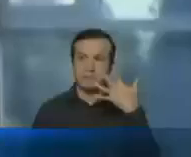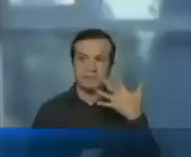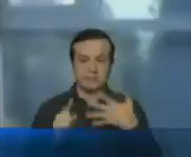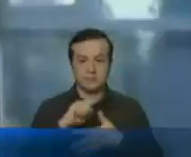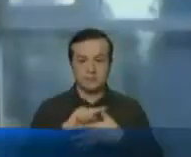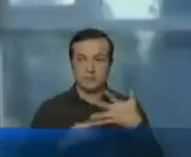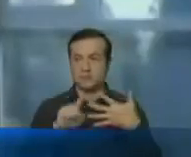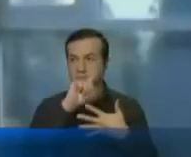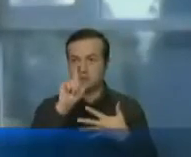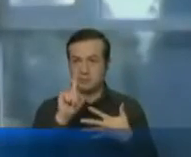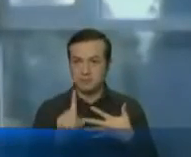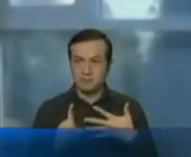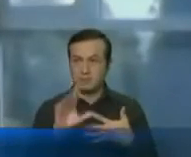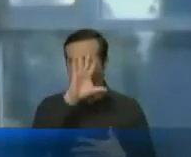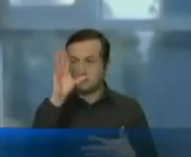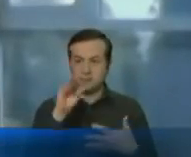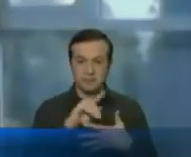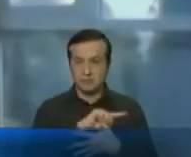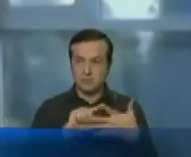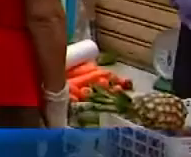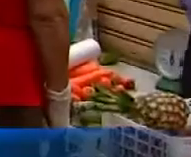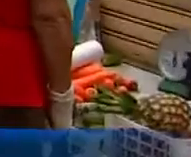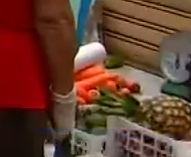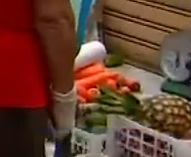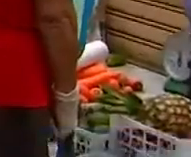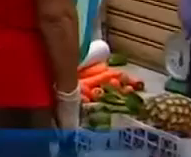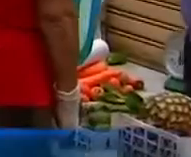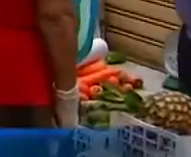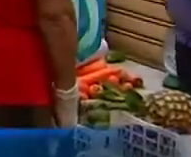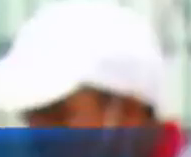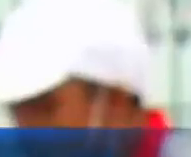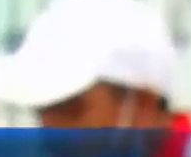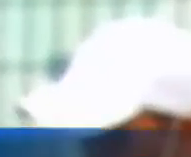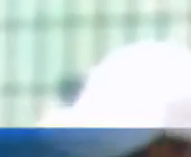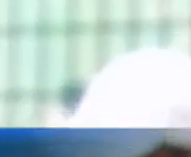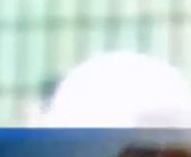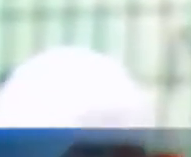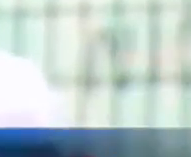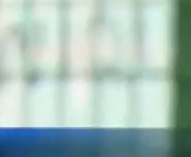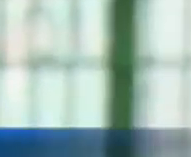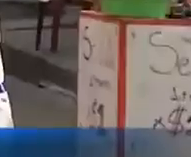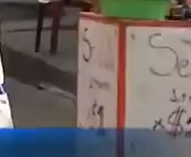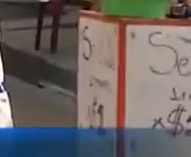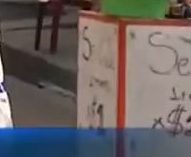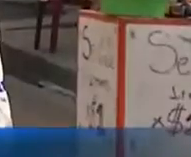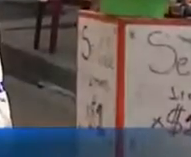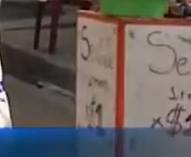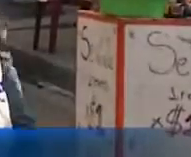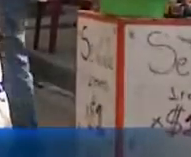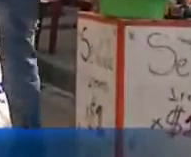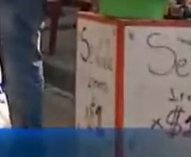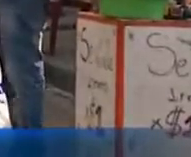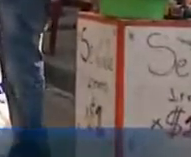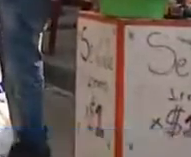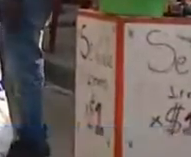pronto. La ministra de Gobierno, María Paula Romo, advirtió que en el retorno paulatino a la llamada nueva normalidad no hay que bajar la